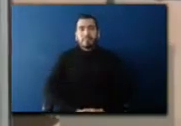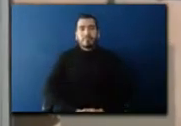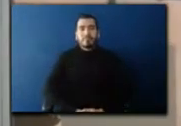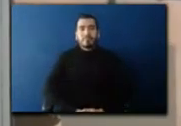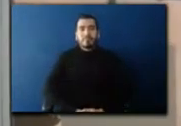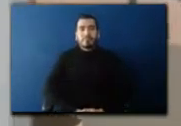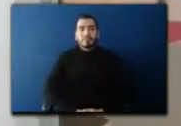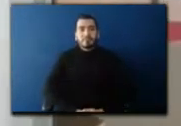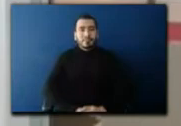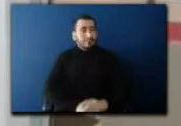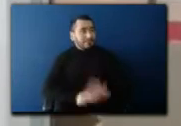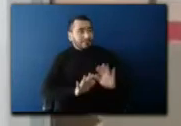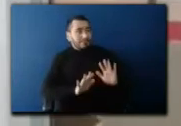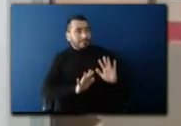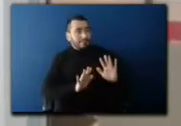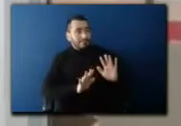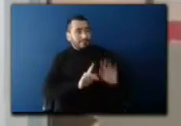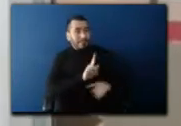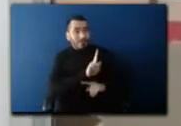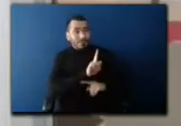uno, por favor.